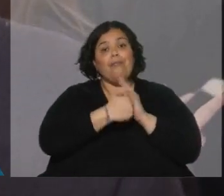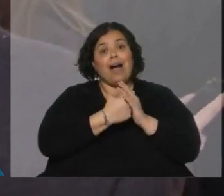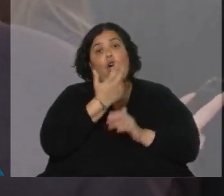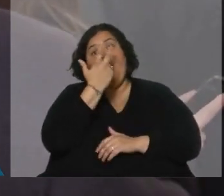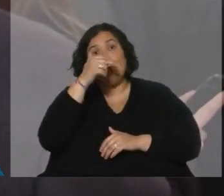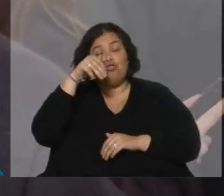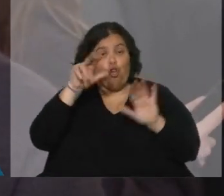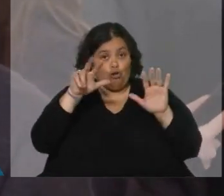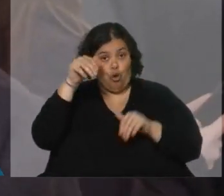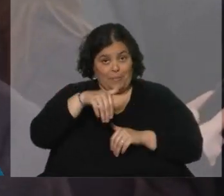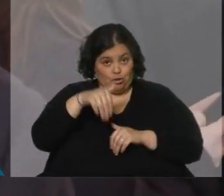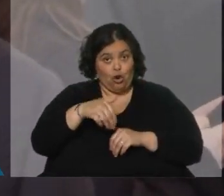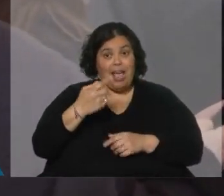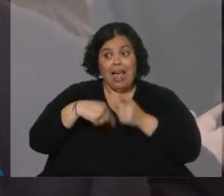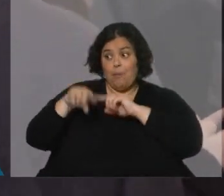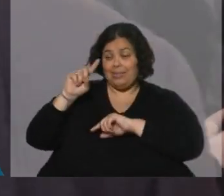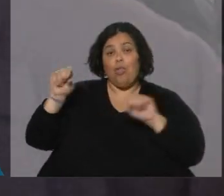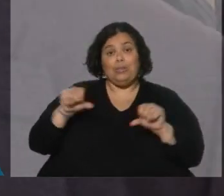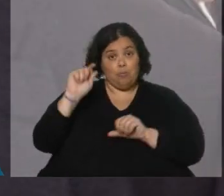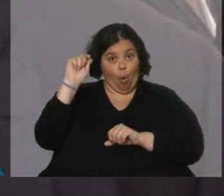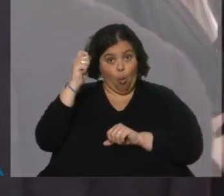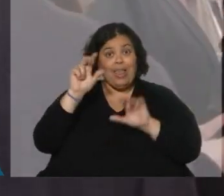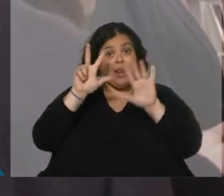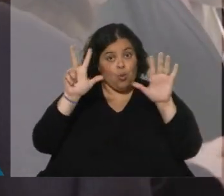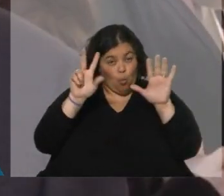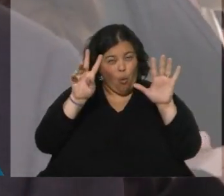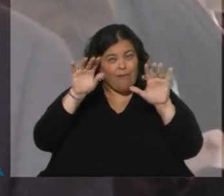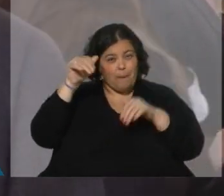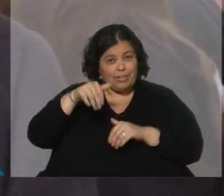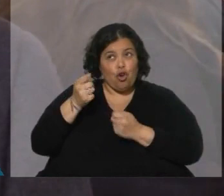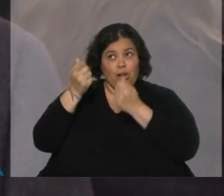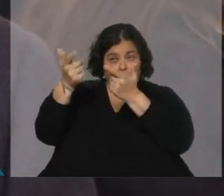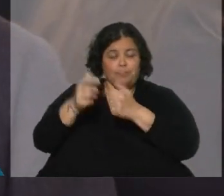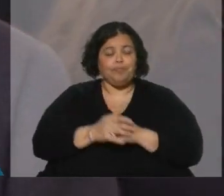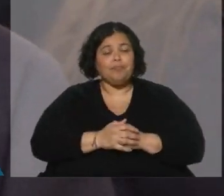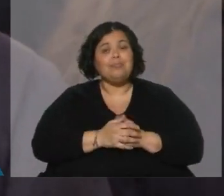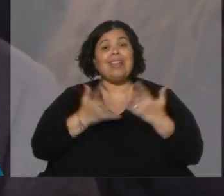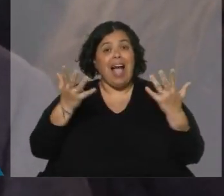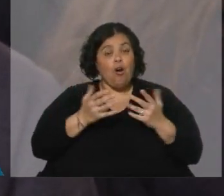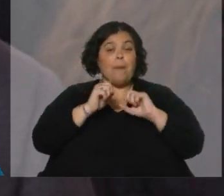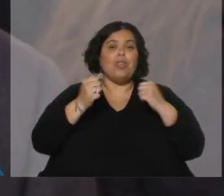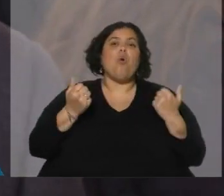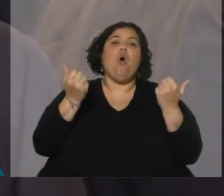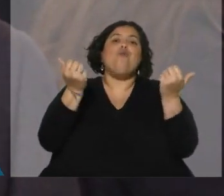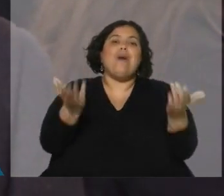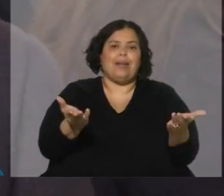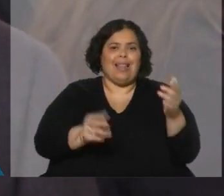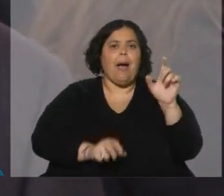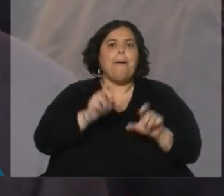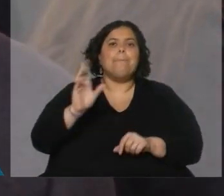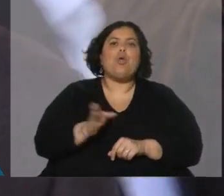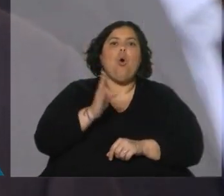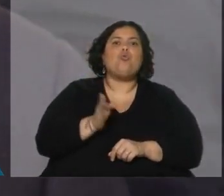también con ute 9 millones el año pasado de manera tal que llegar a los productores ahora con esta oferta de crédito